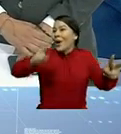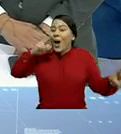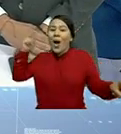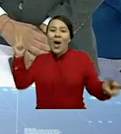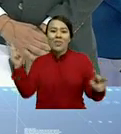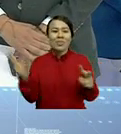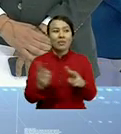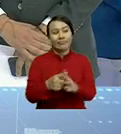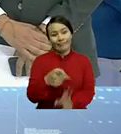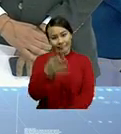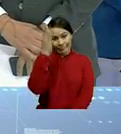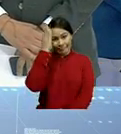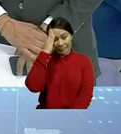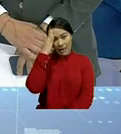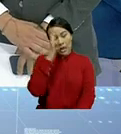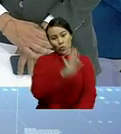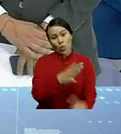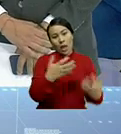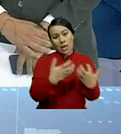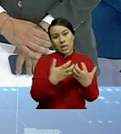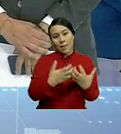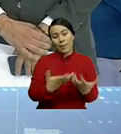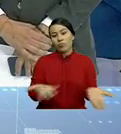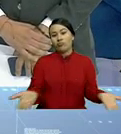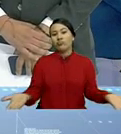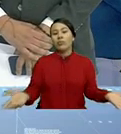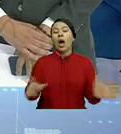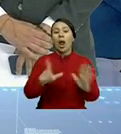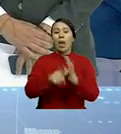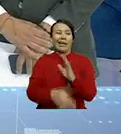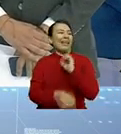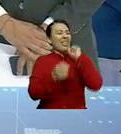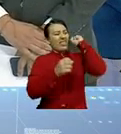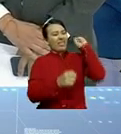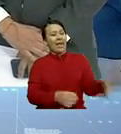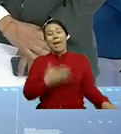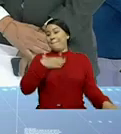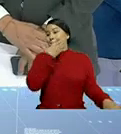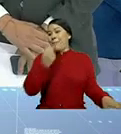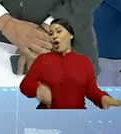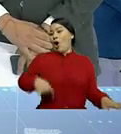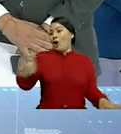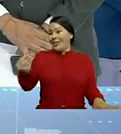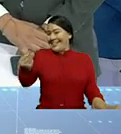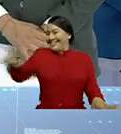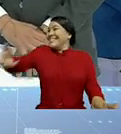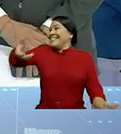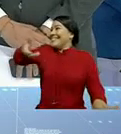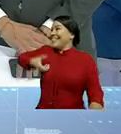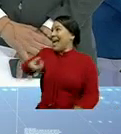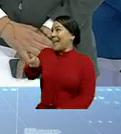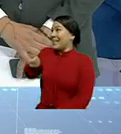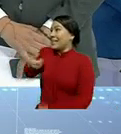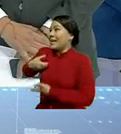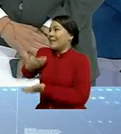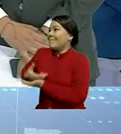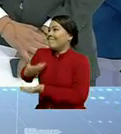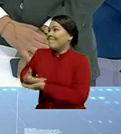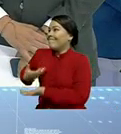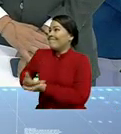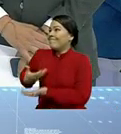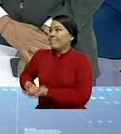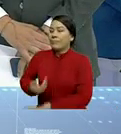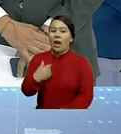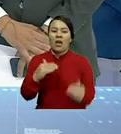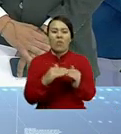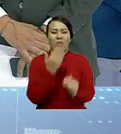¿o no? Claro, por supuesto. Bueno, pues, da buena. Y luego abandona ese proyecto por unos cuantas monedas. Casi que Judas